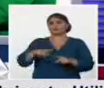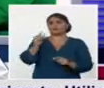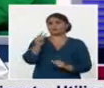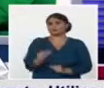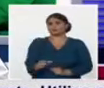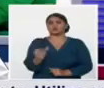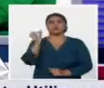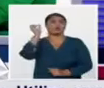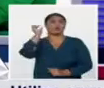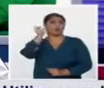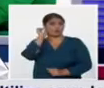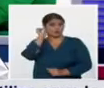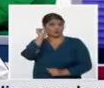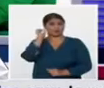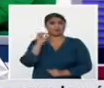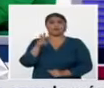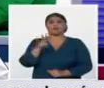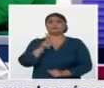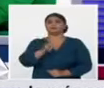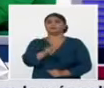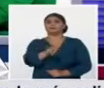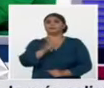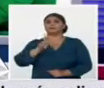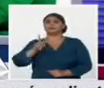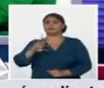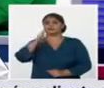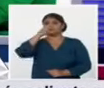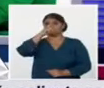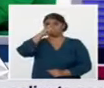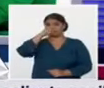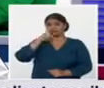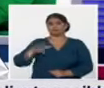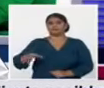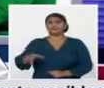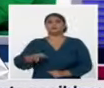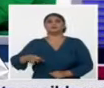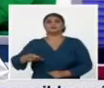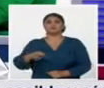paciente de 22 años de edad del municipio Marianao,